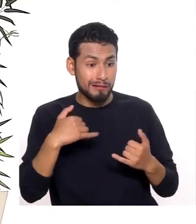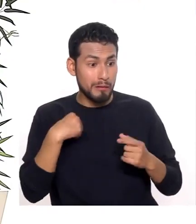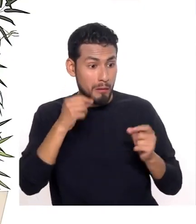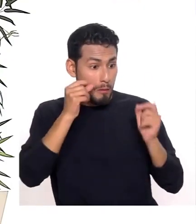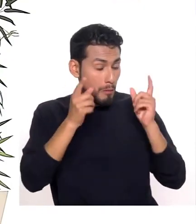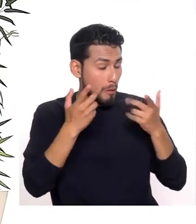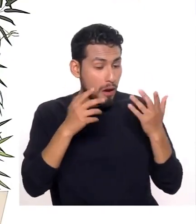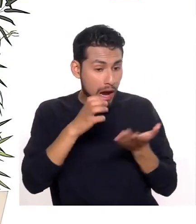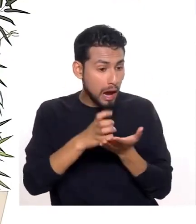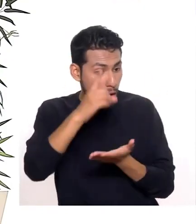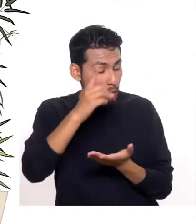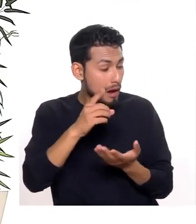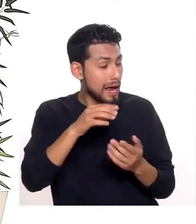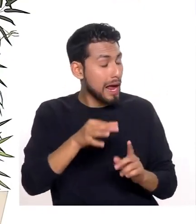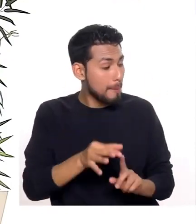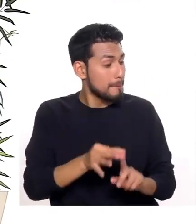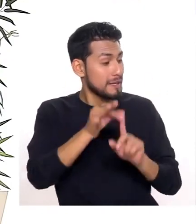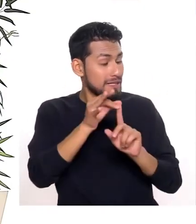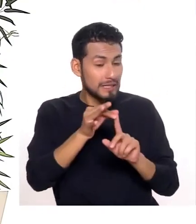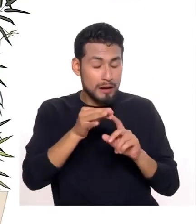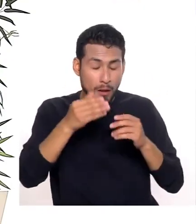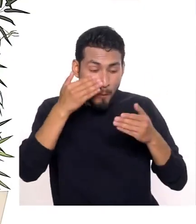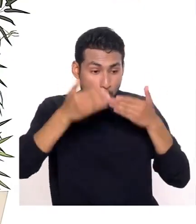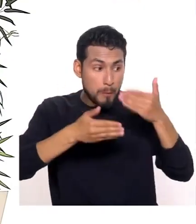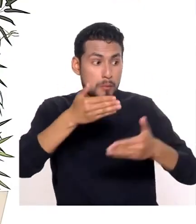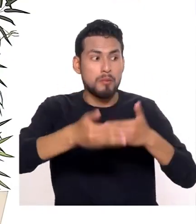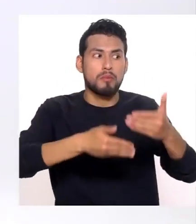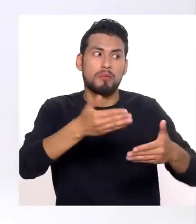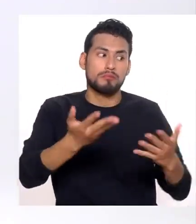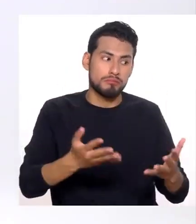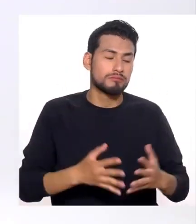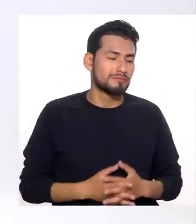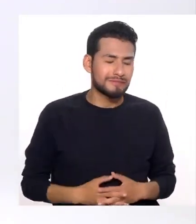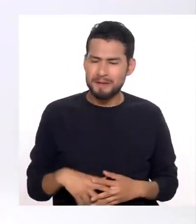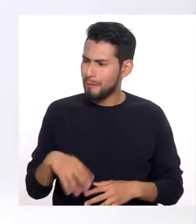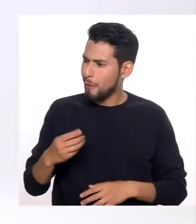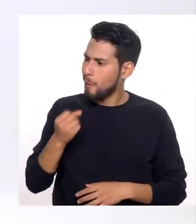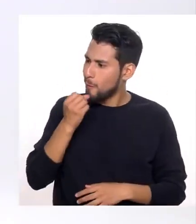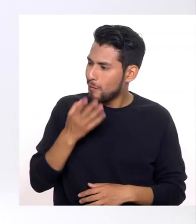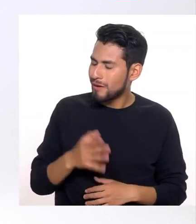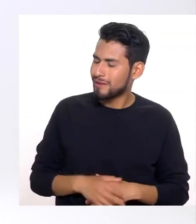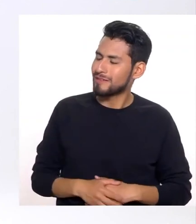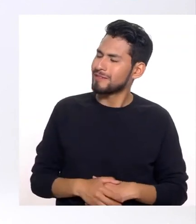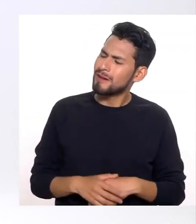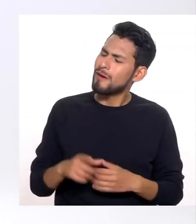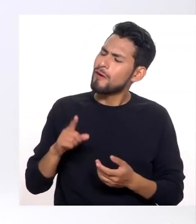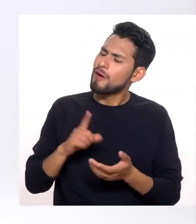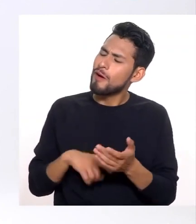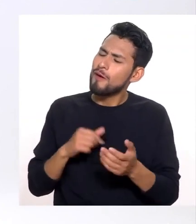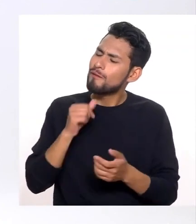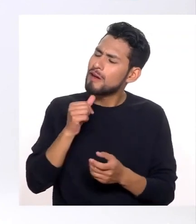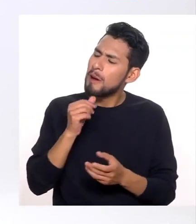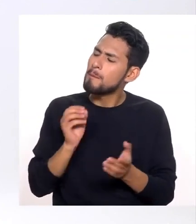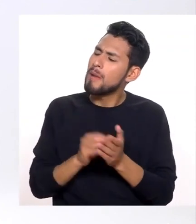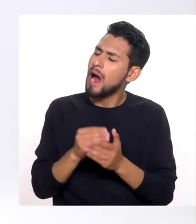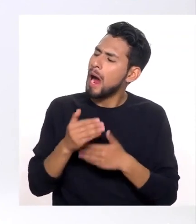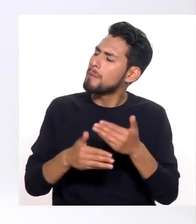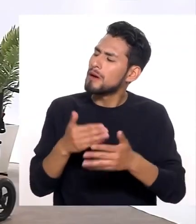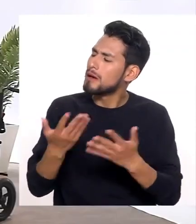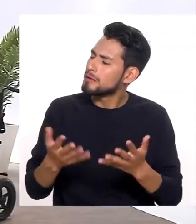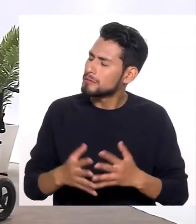mundo de la educación especial, es un avance. Qué bueno, qué bueno. ¿Cuánto nos falta